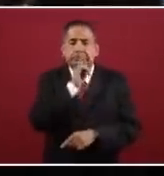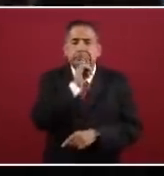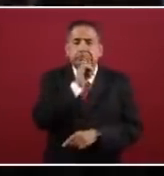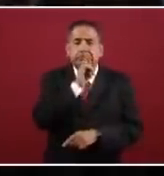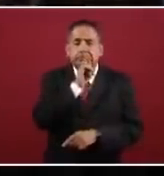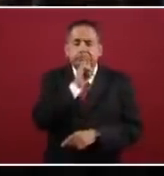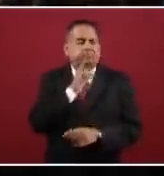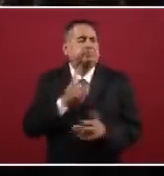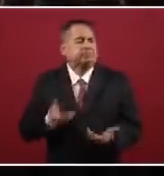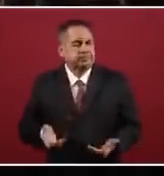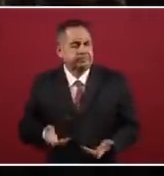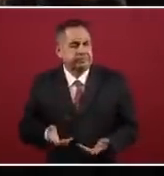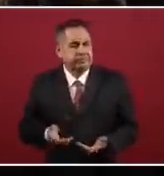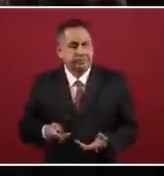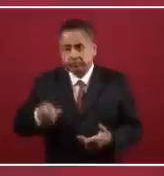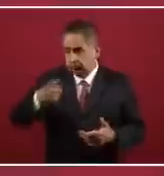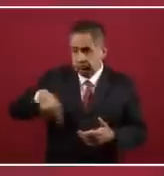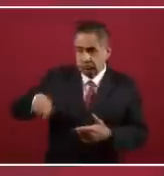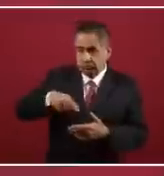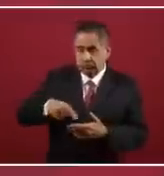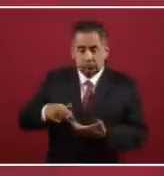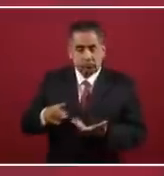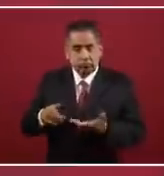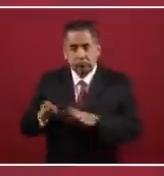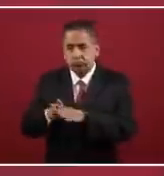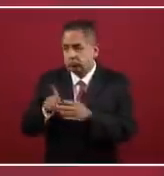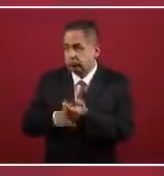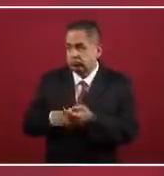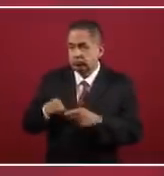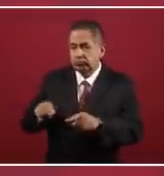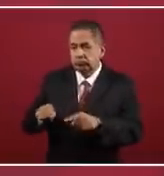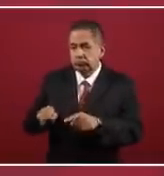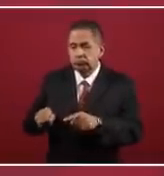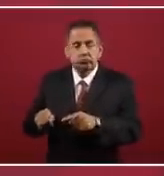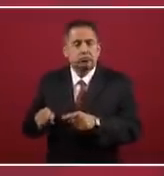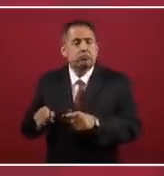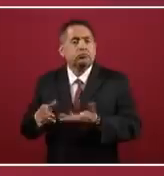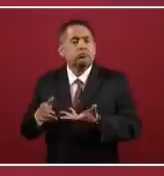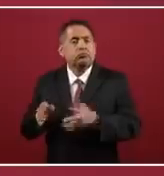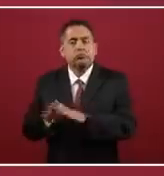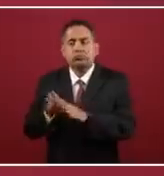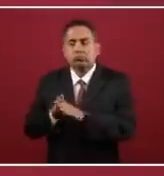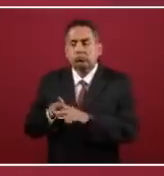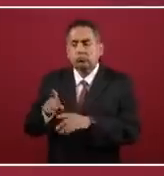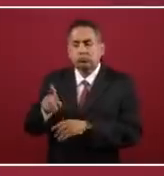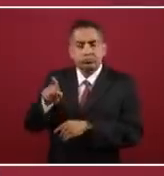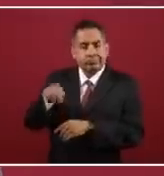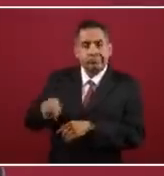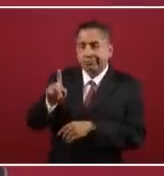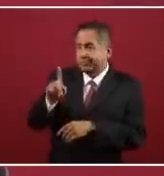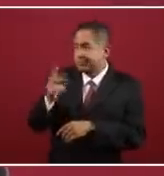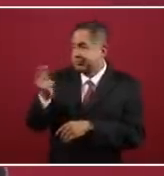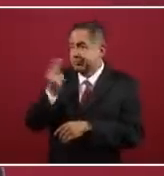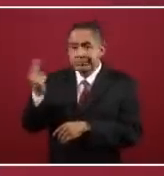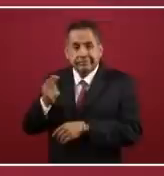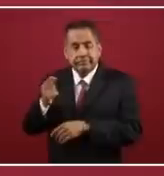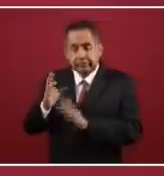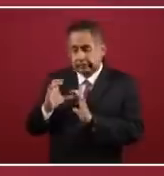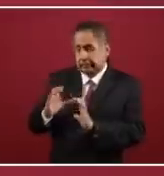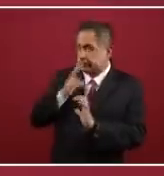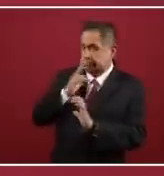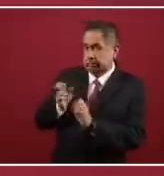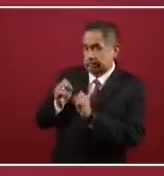una zona que ayuda a regular las avenidas del agua? Tan es así